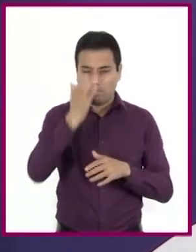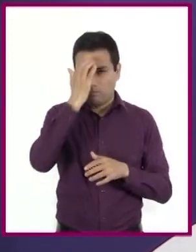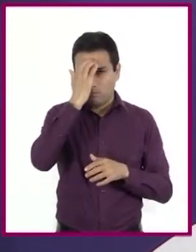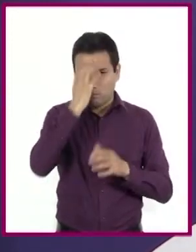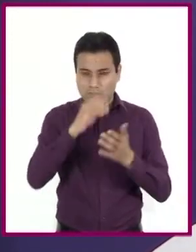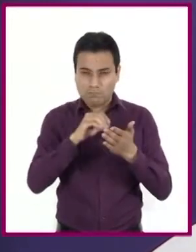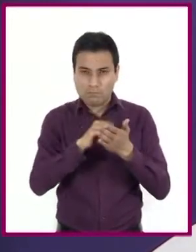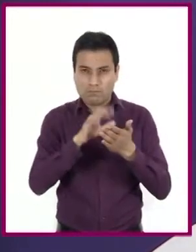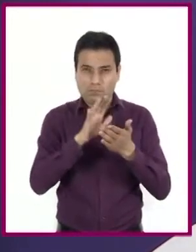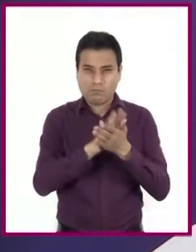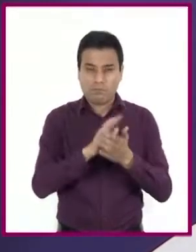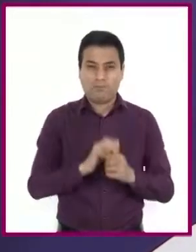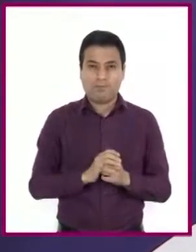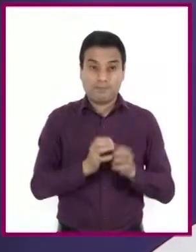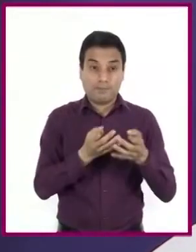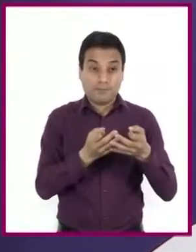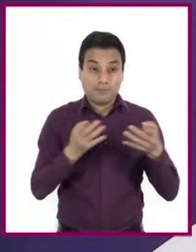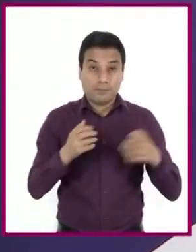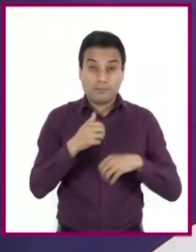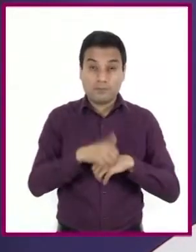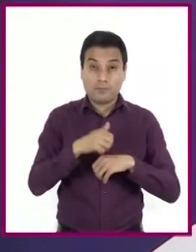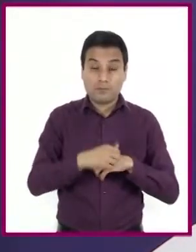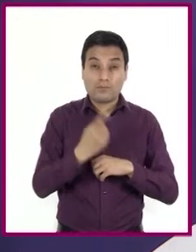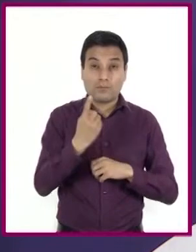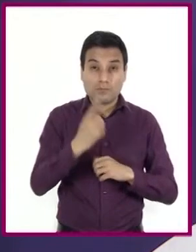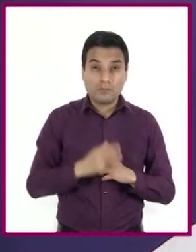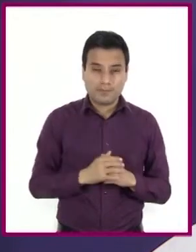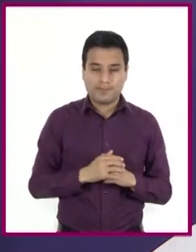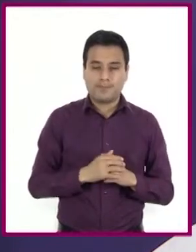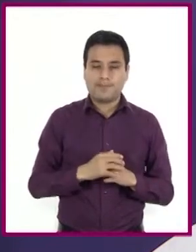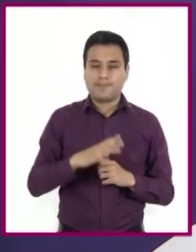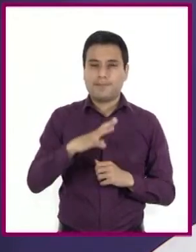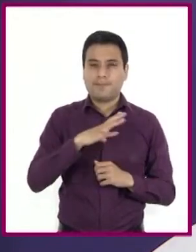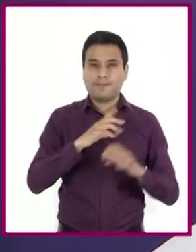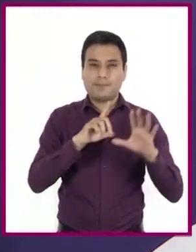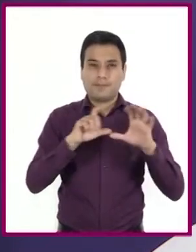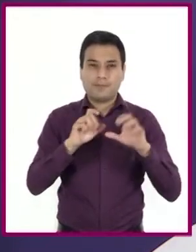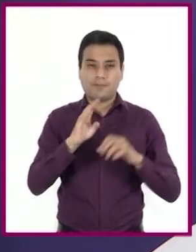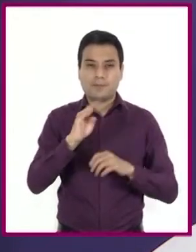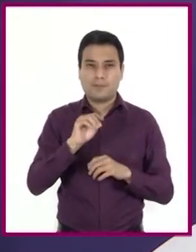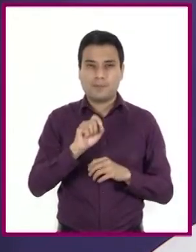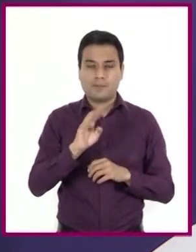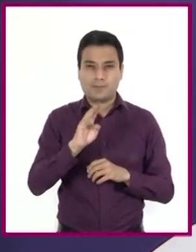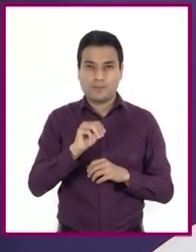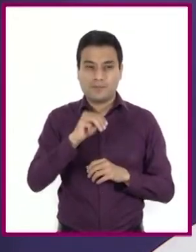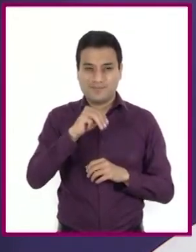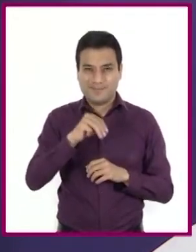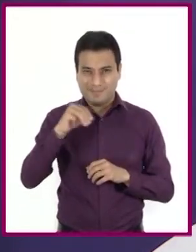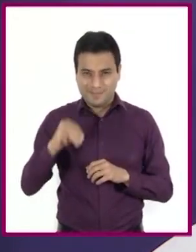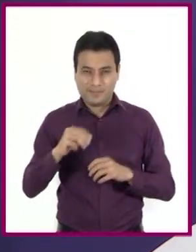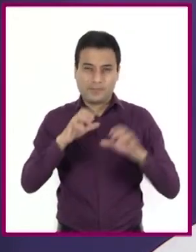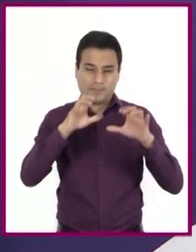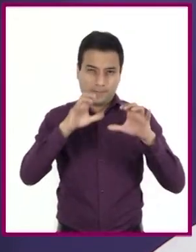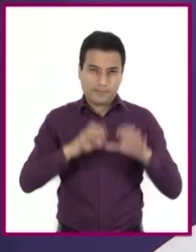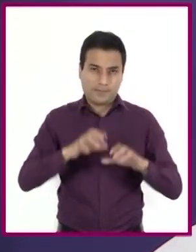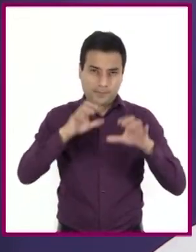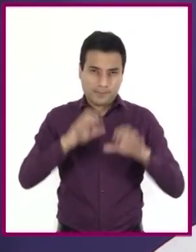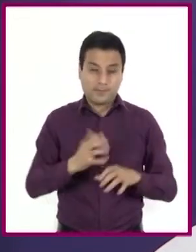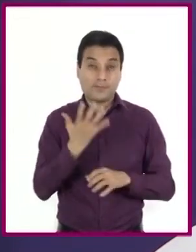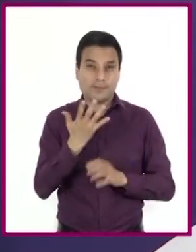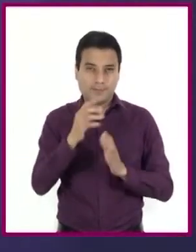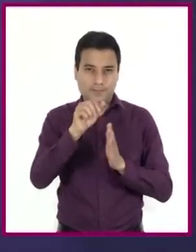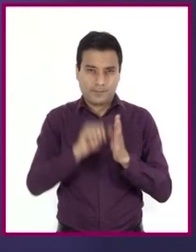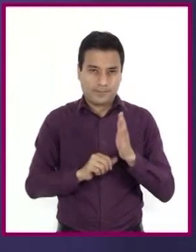primer terreno, la zona tiene un registro de 709.9 milímetros de agua pluvial en 5